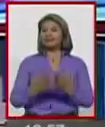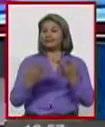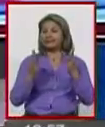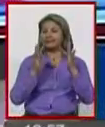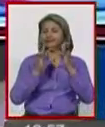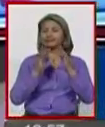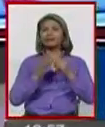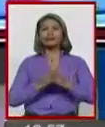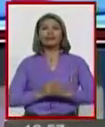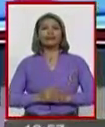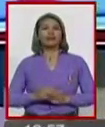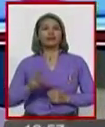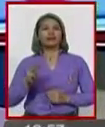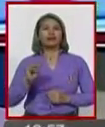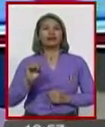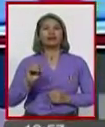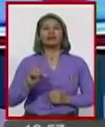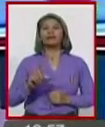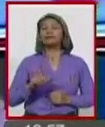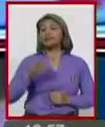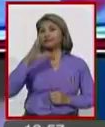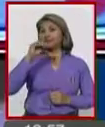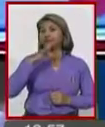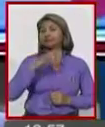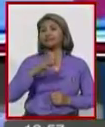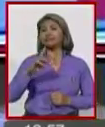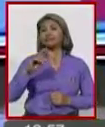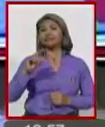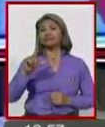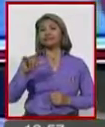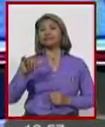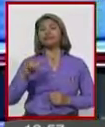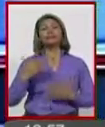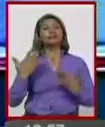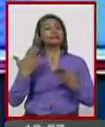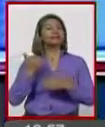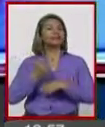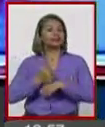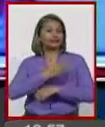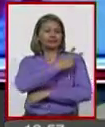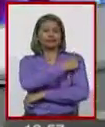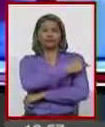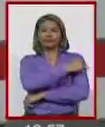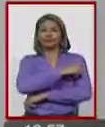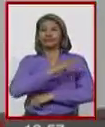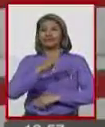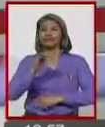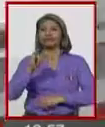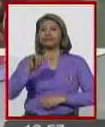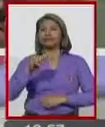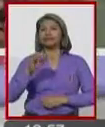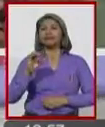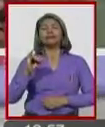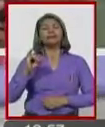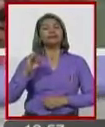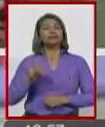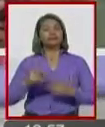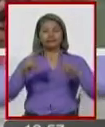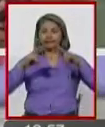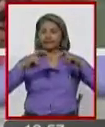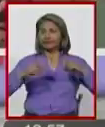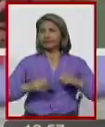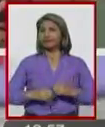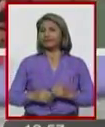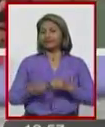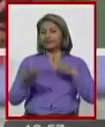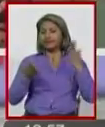Hacemos contacto con nuestra unidad móvil y nuestro colega de trabajo, Rolly Méndez, quien se encuentra en el hospital El Bajío, donde se está